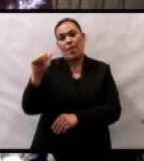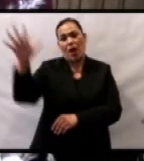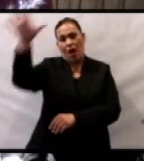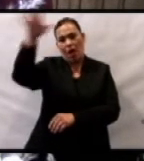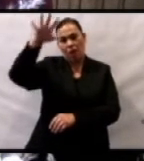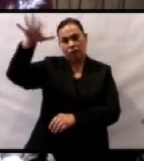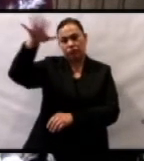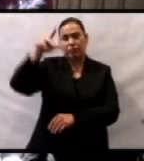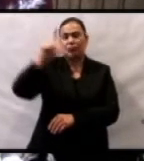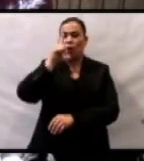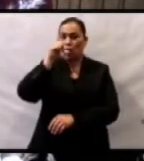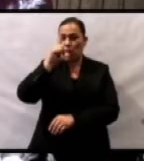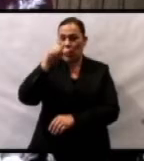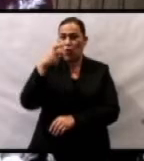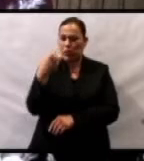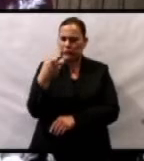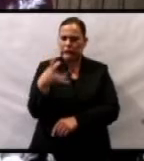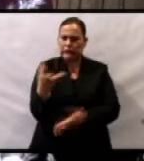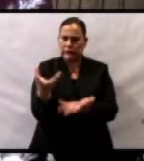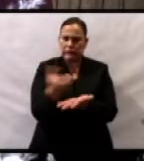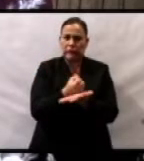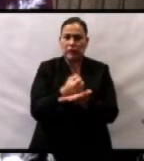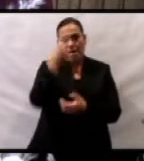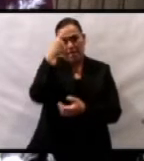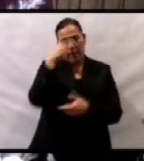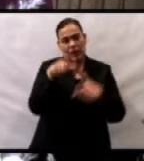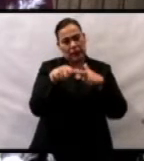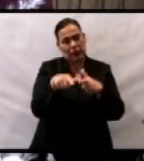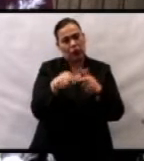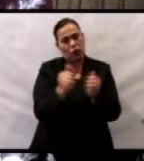servirá para seguir con la modernización del servicio.